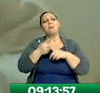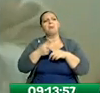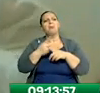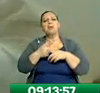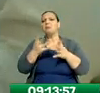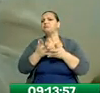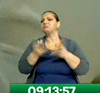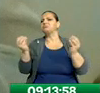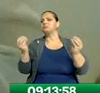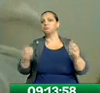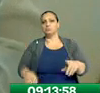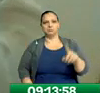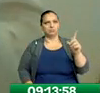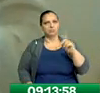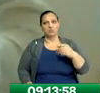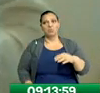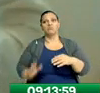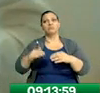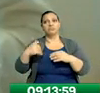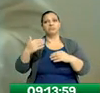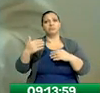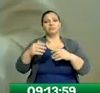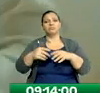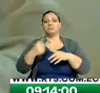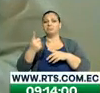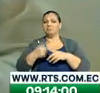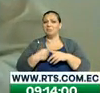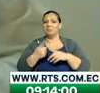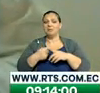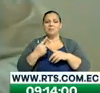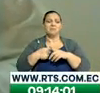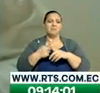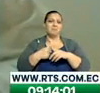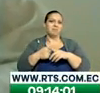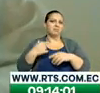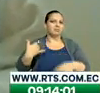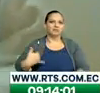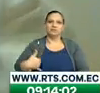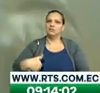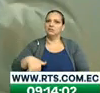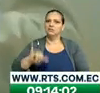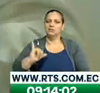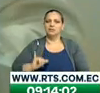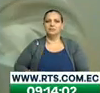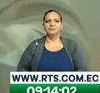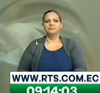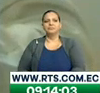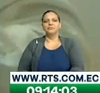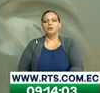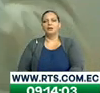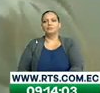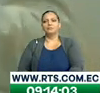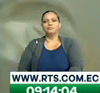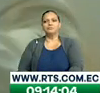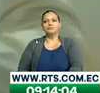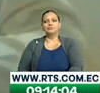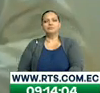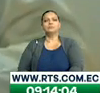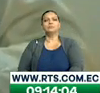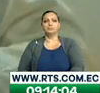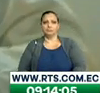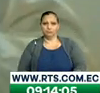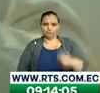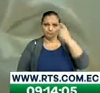Hoy las cifras nos dan la razón de que podemos cambiar el semáforo. El virus y la velocidad ha